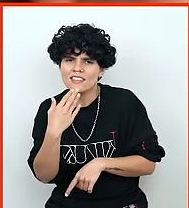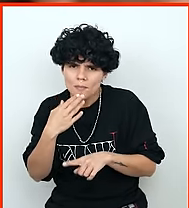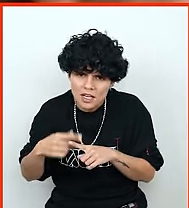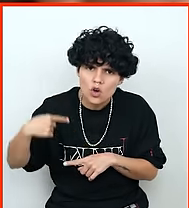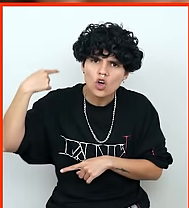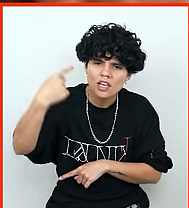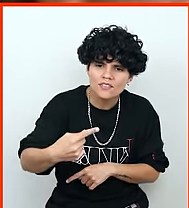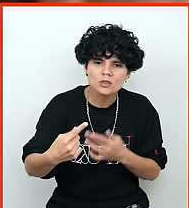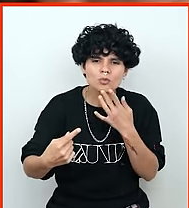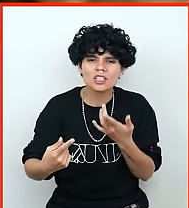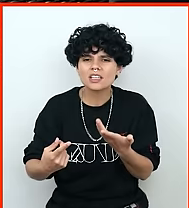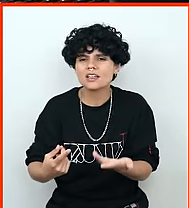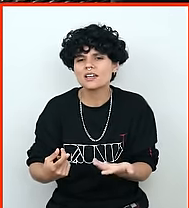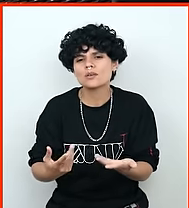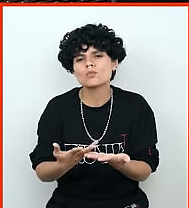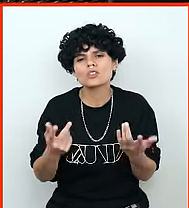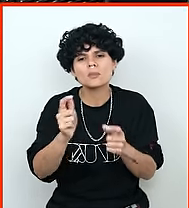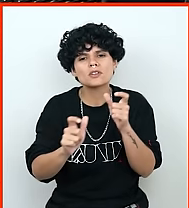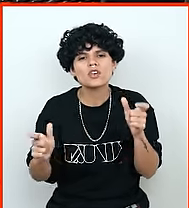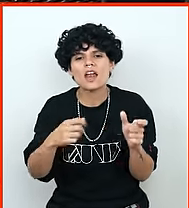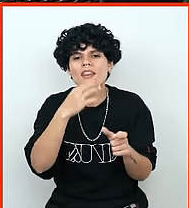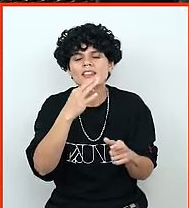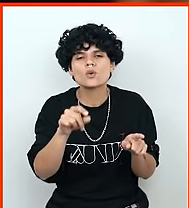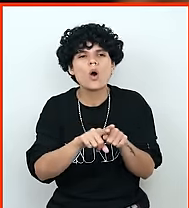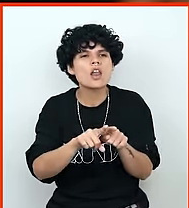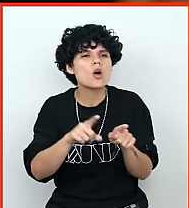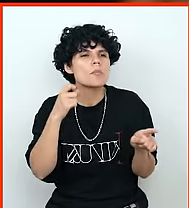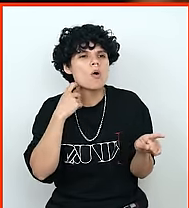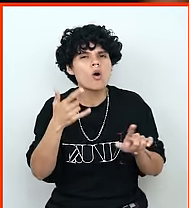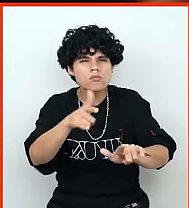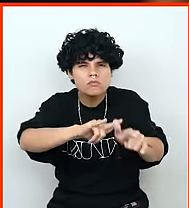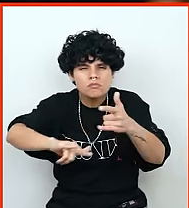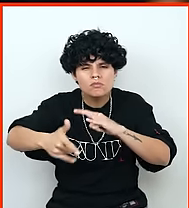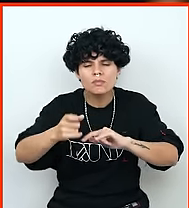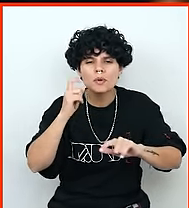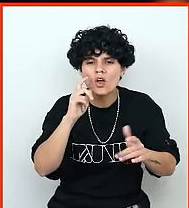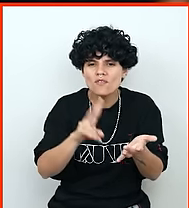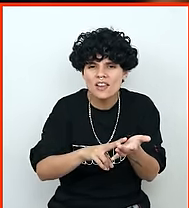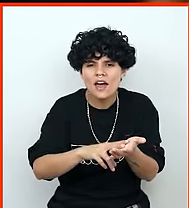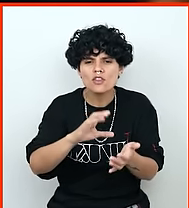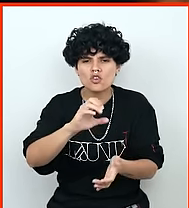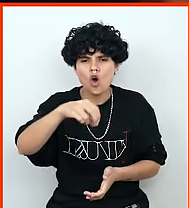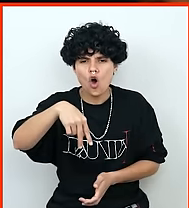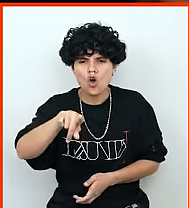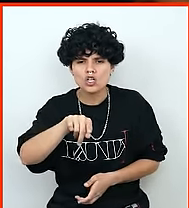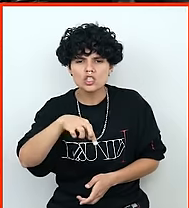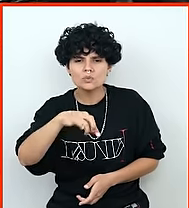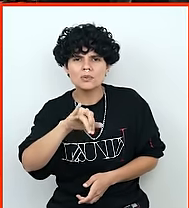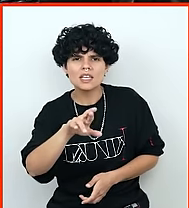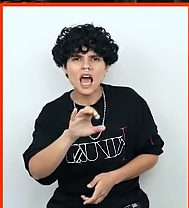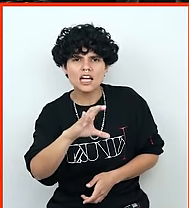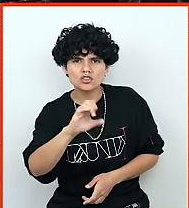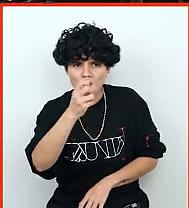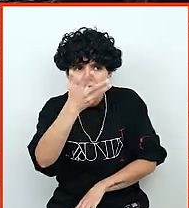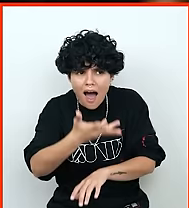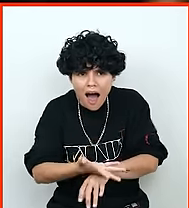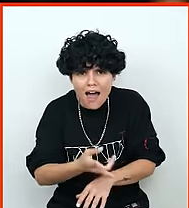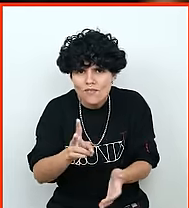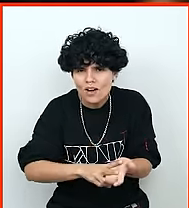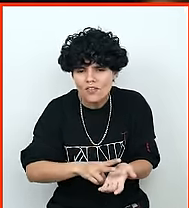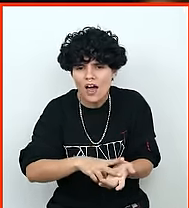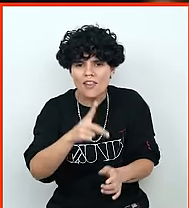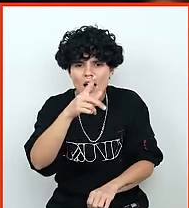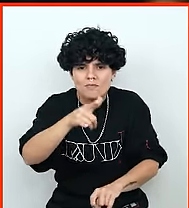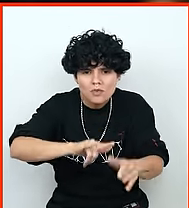tiempo complejo porque, por ejemplo, la gente hoy en día tilda todo de conspiranoia, ¿cachai? Pero la conspiración es... La palabra conspiración, la conspiración existe.